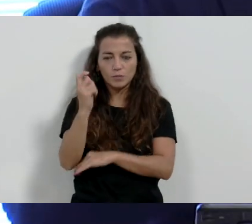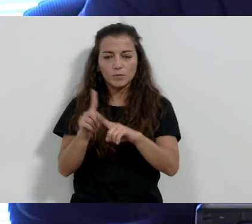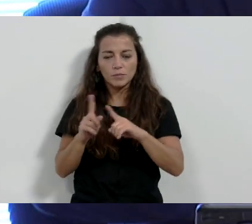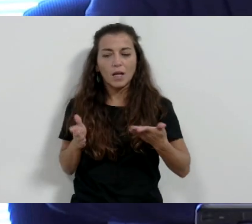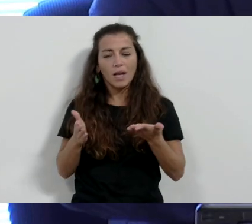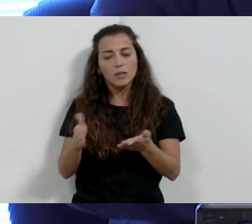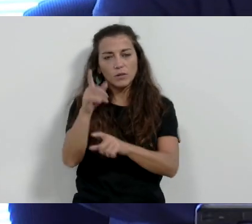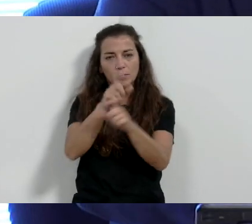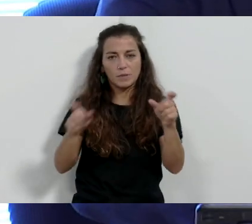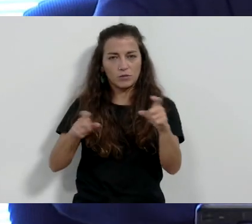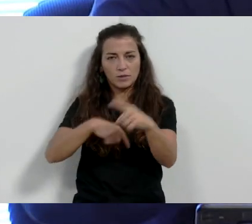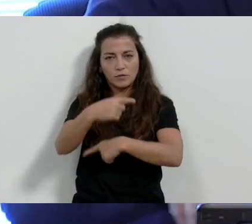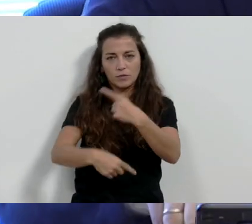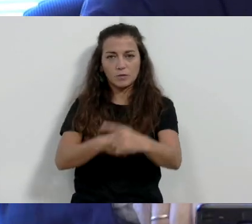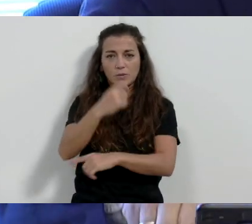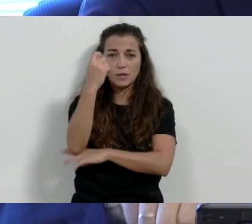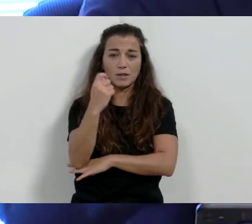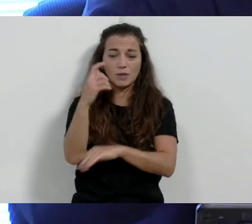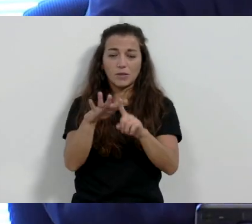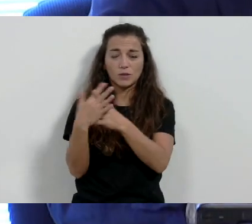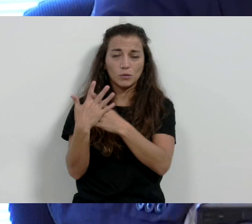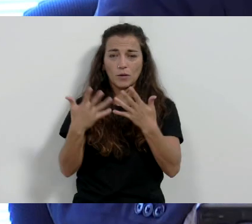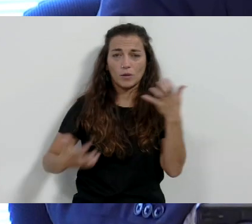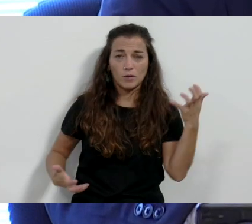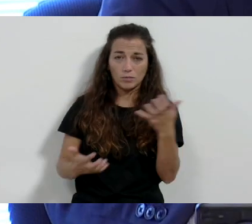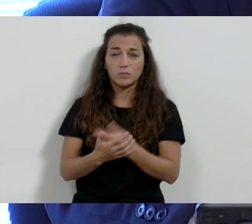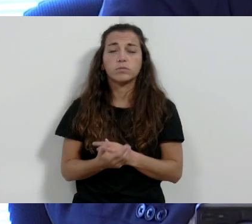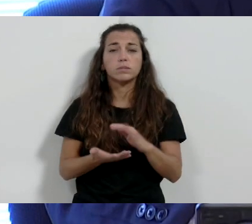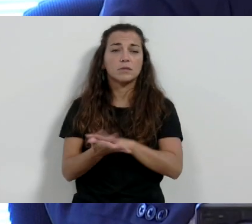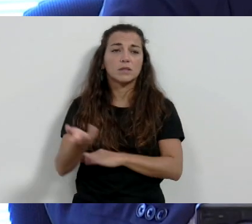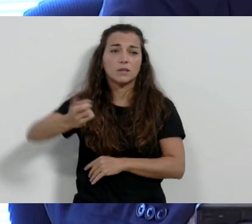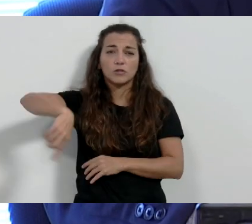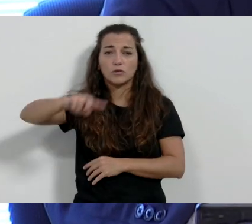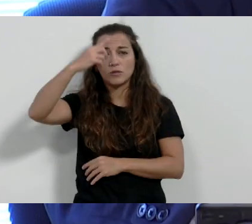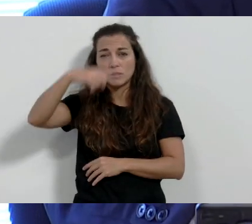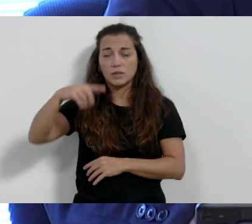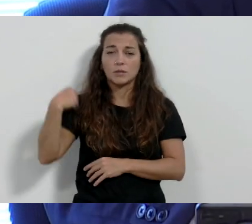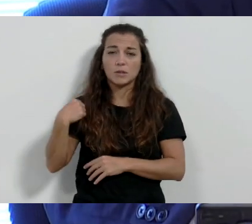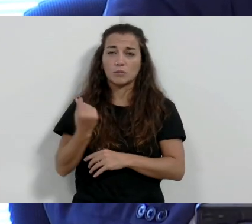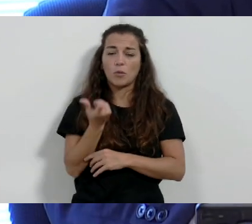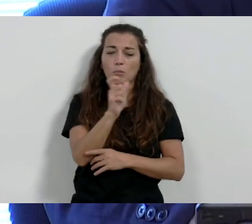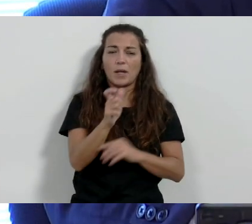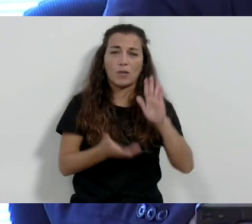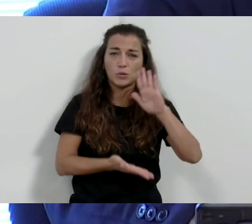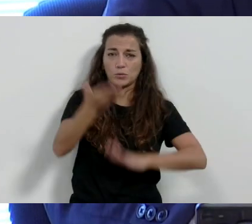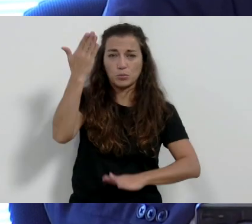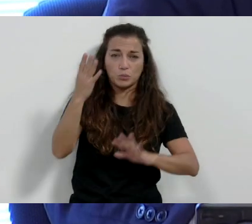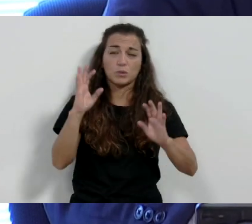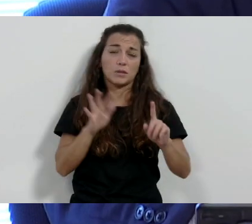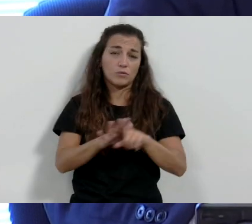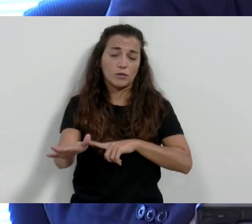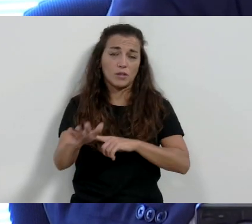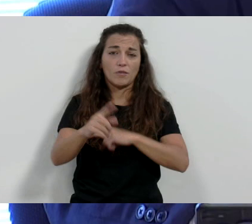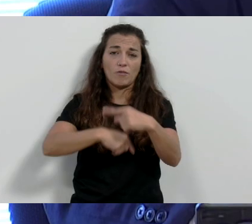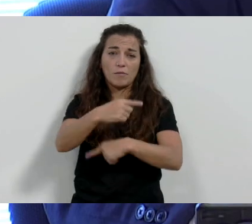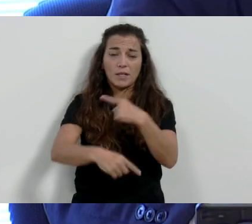de Ciudad Real ante la grave situación que estamos viviendo. A nadie se le escapa que el alza de los precios pues es un problema para la economía familiar. Estamos